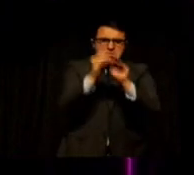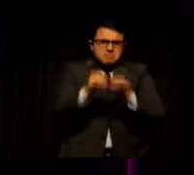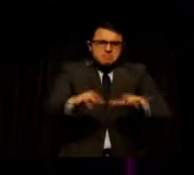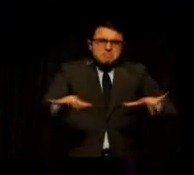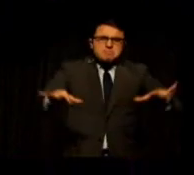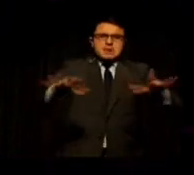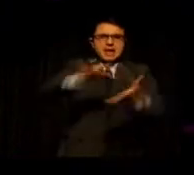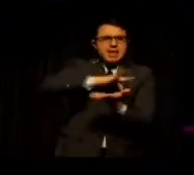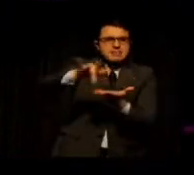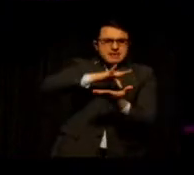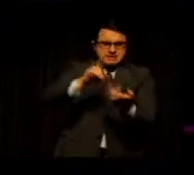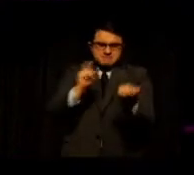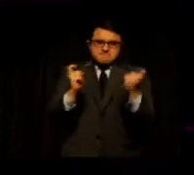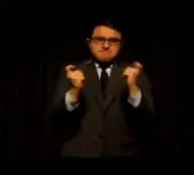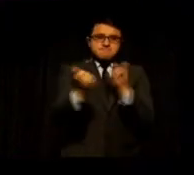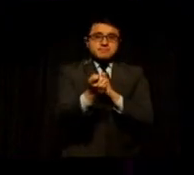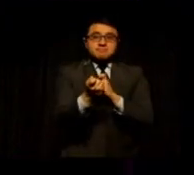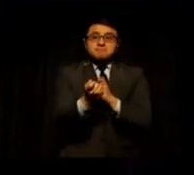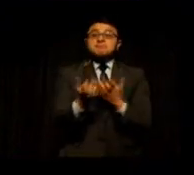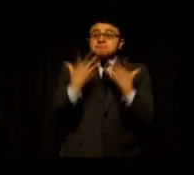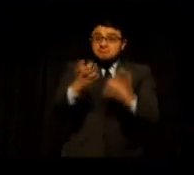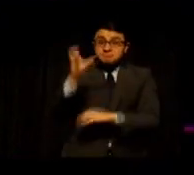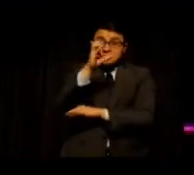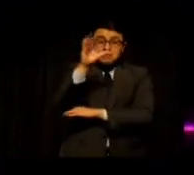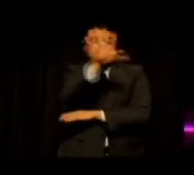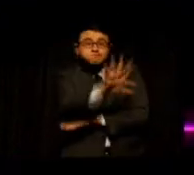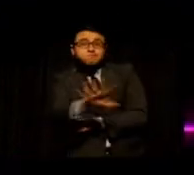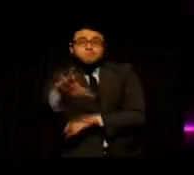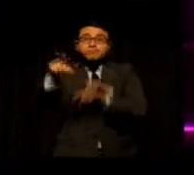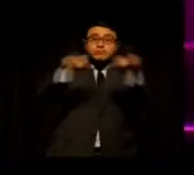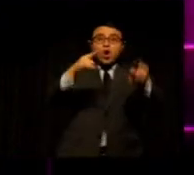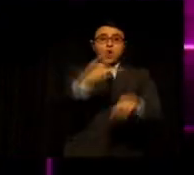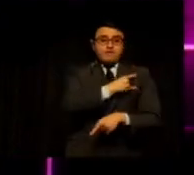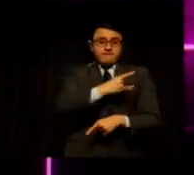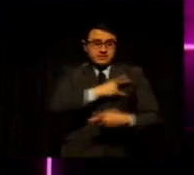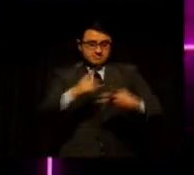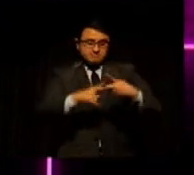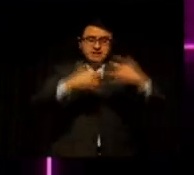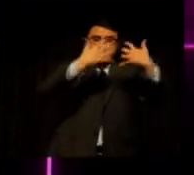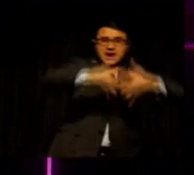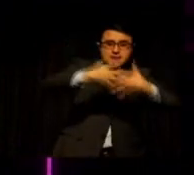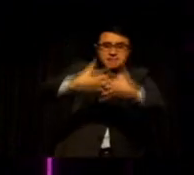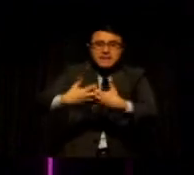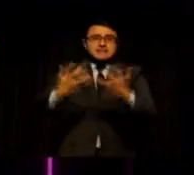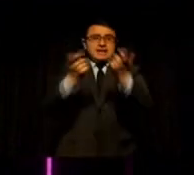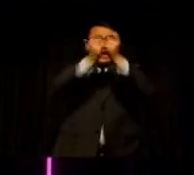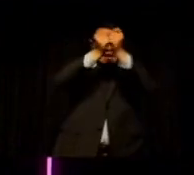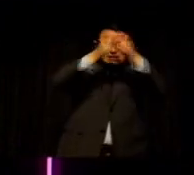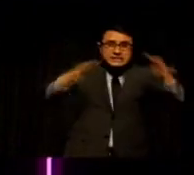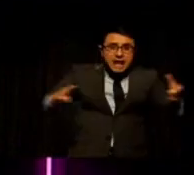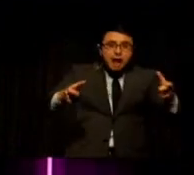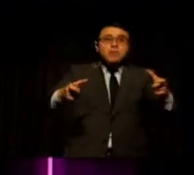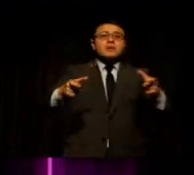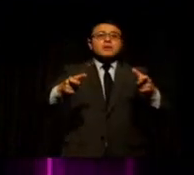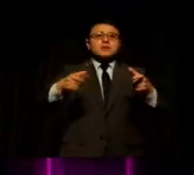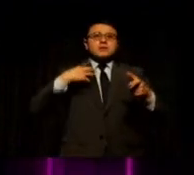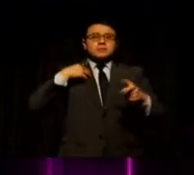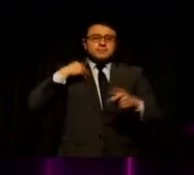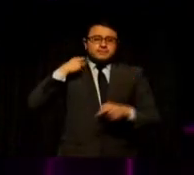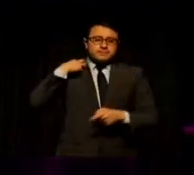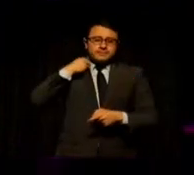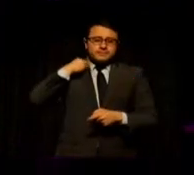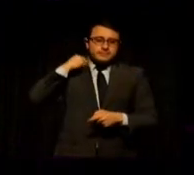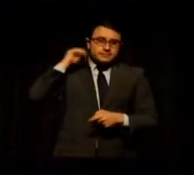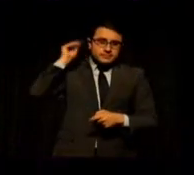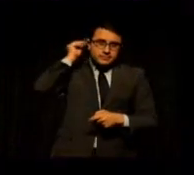que en este país las universidades las empresas el estado y el individuo